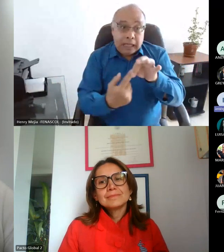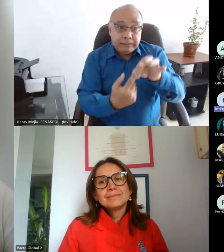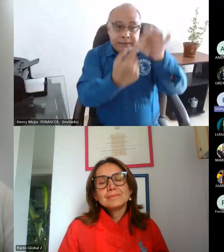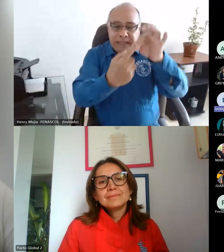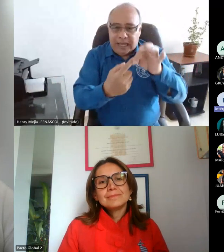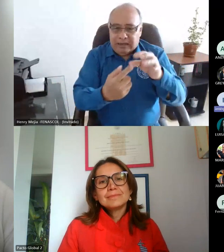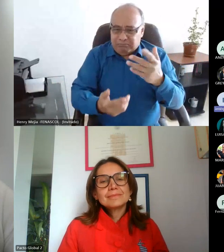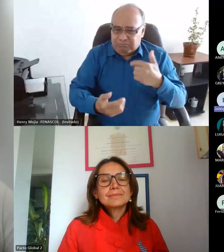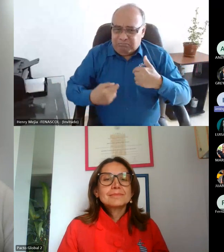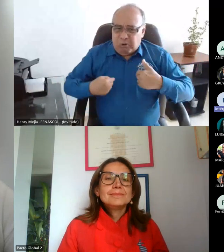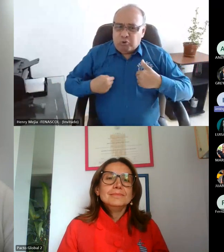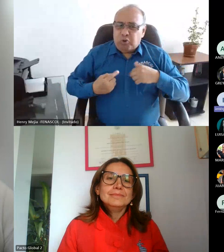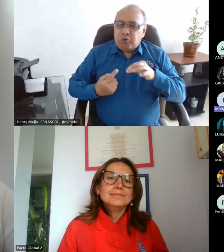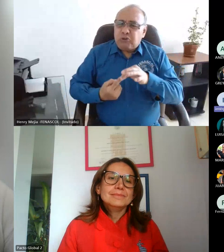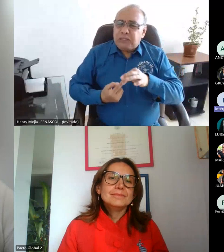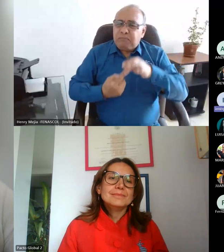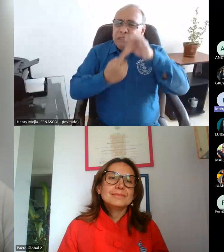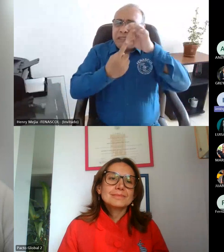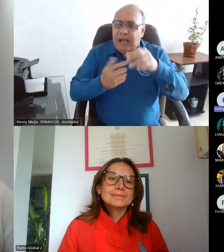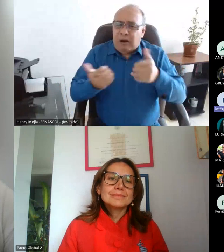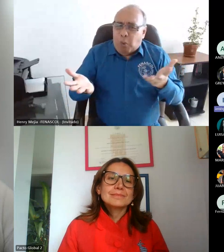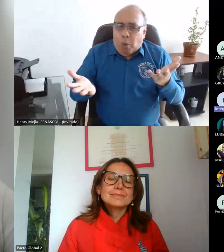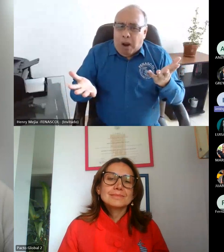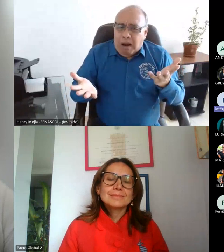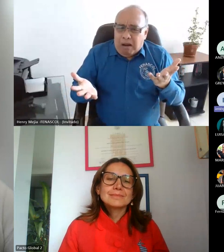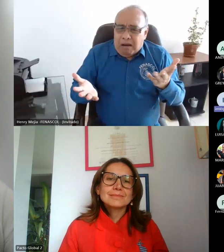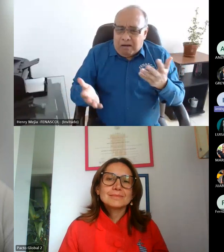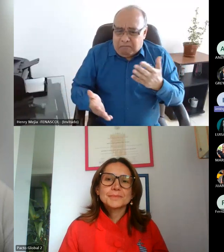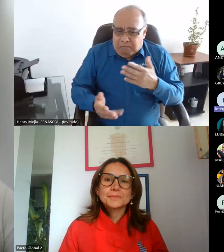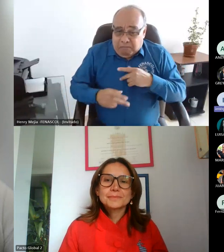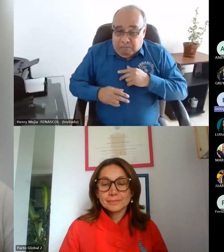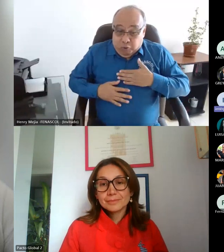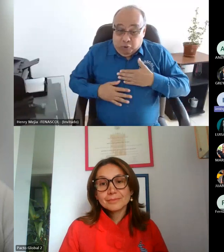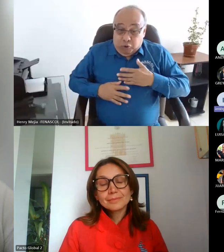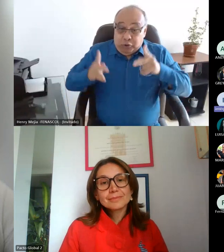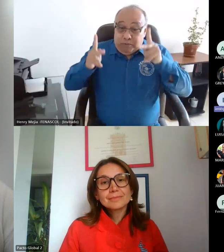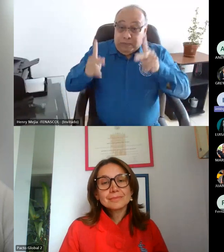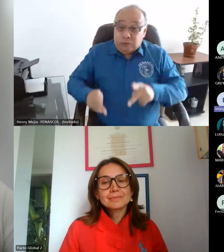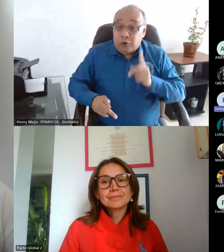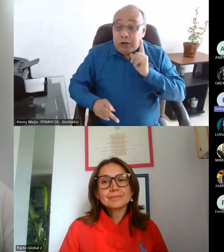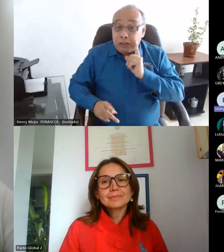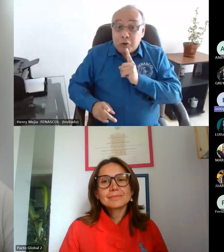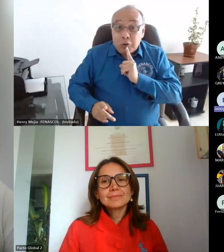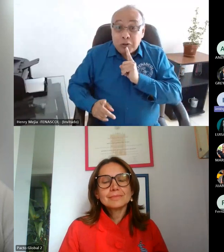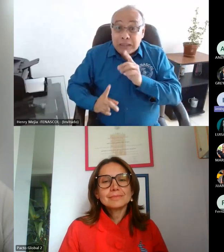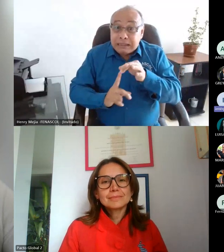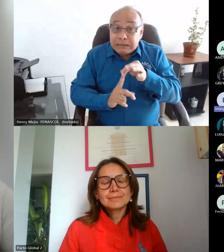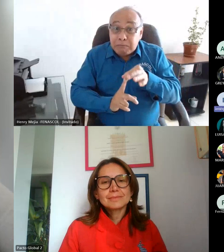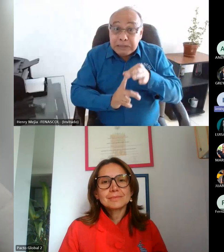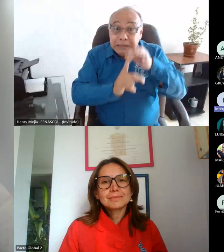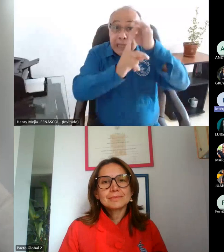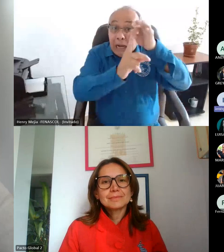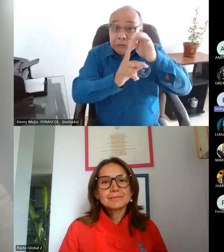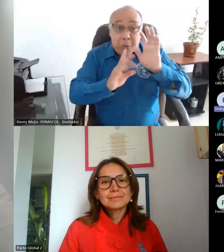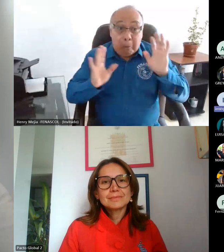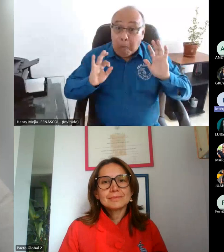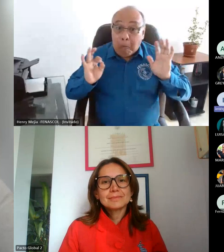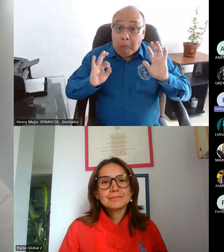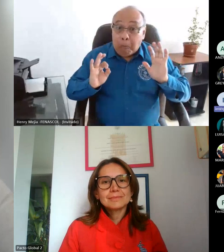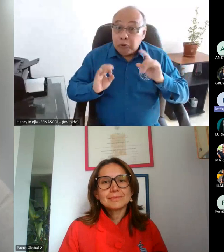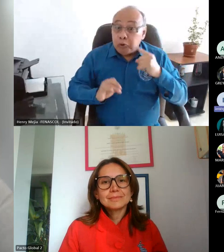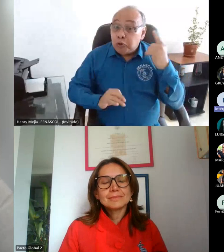Eh pues tenemos que eh eliminar esa idea de eh Ay este Esta persona es especial para nada